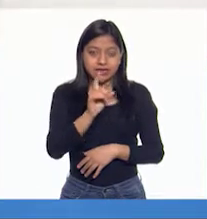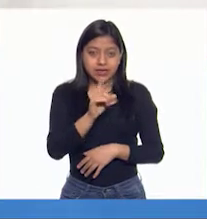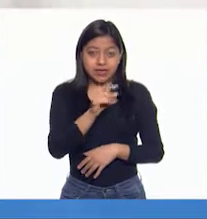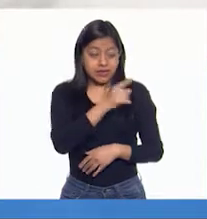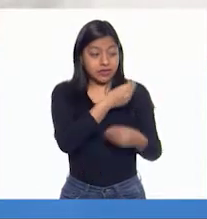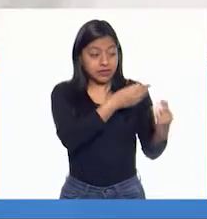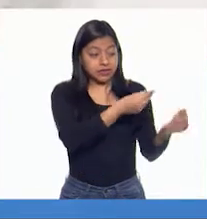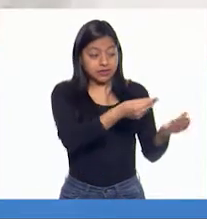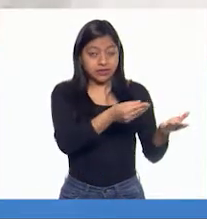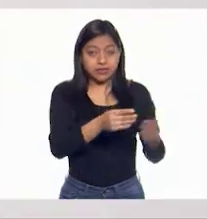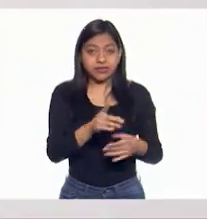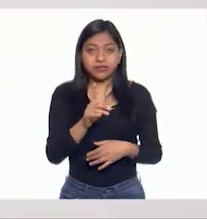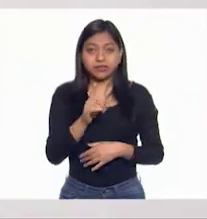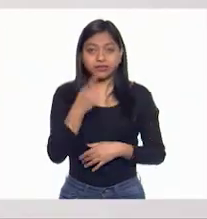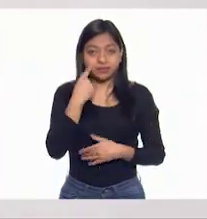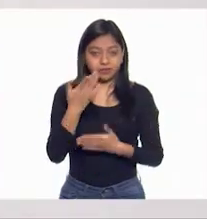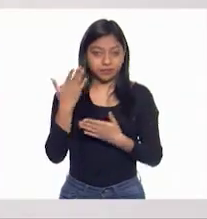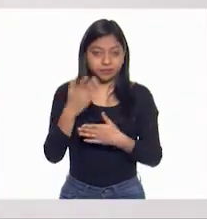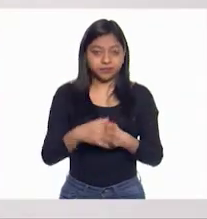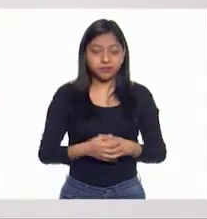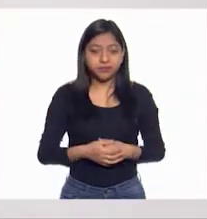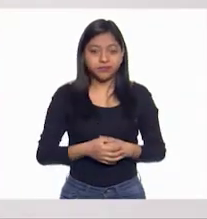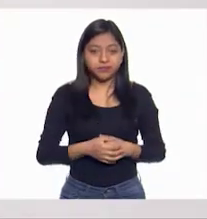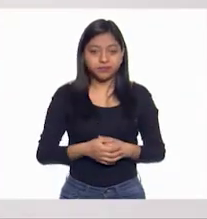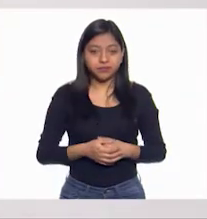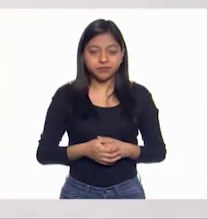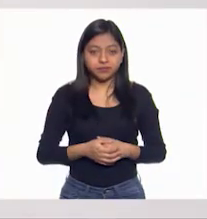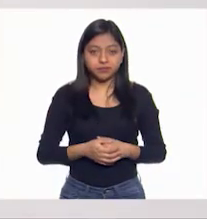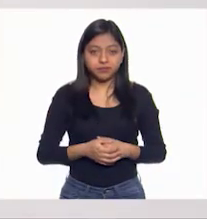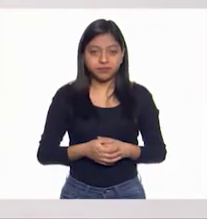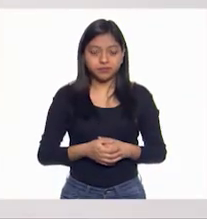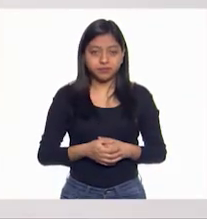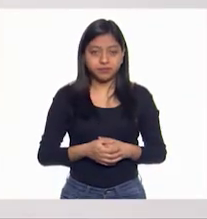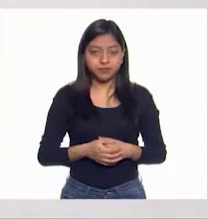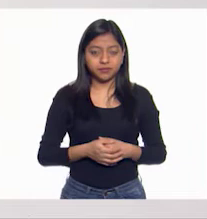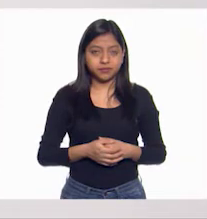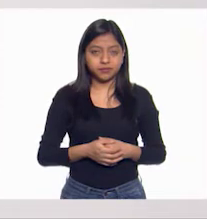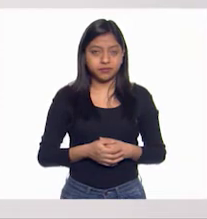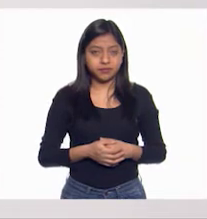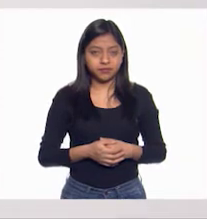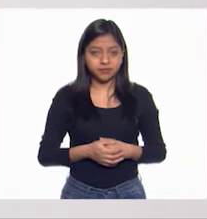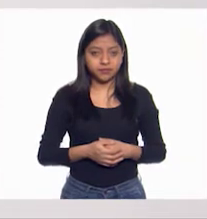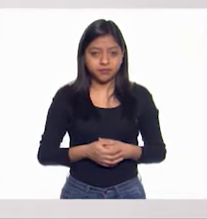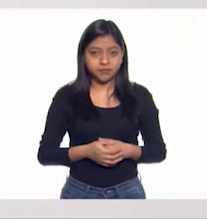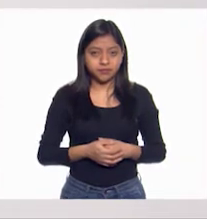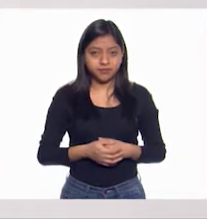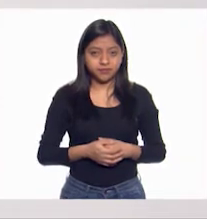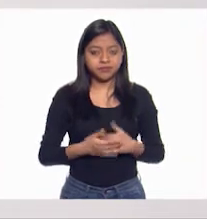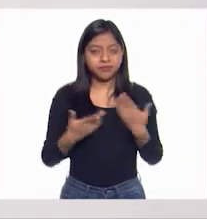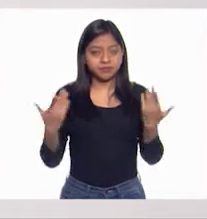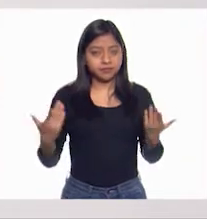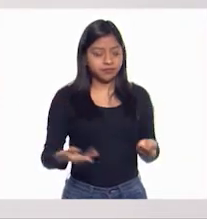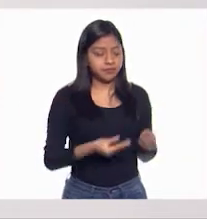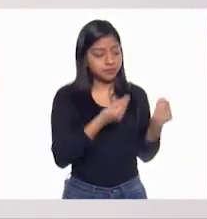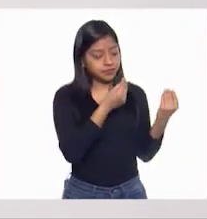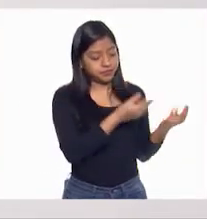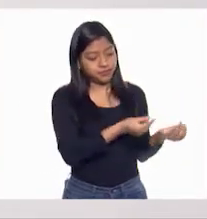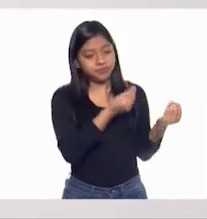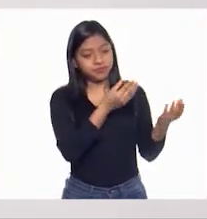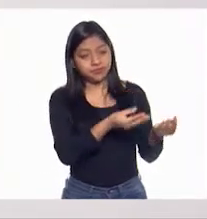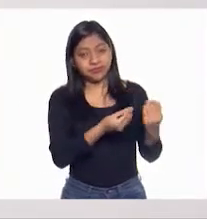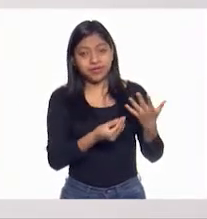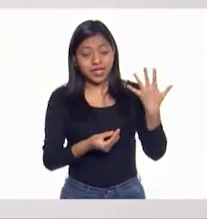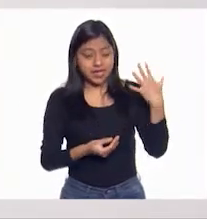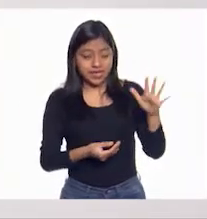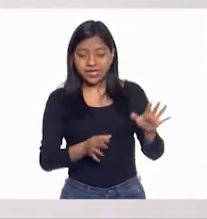cada uno. Ah, pues... Entonces, 120. Si repartimos 20